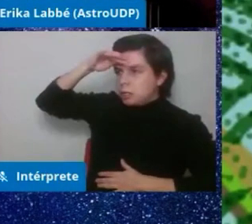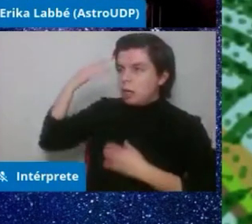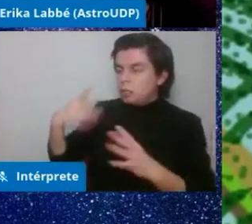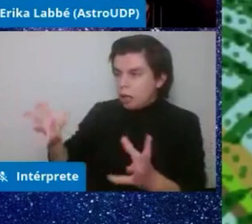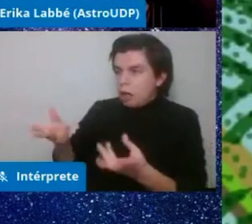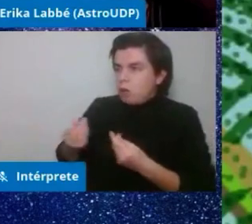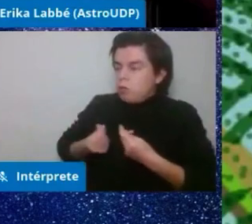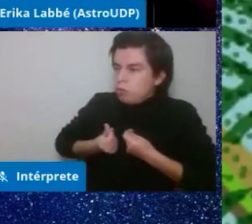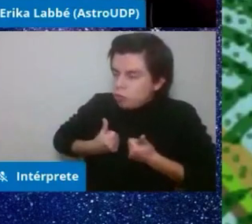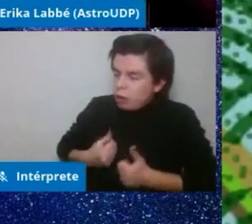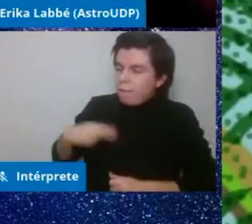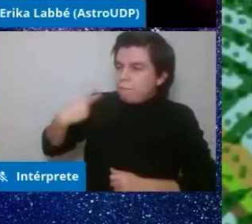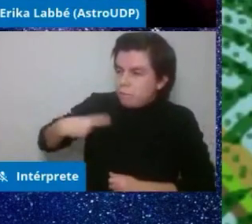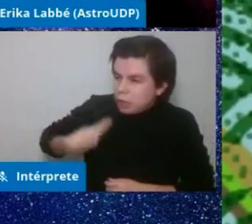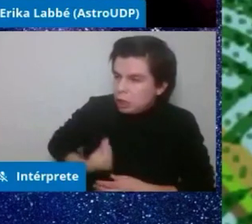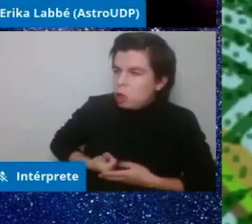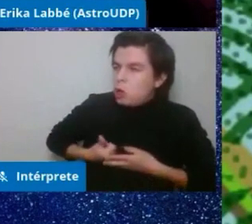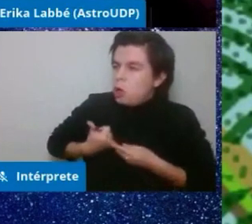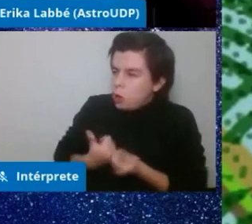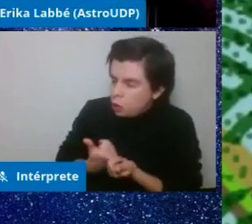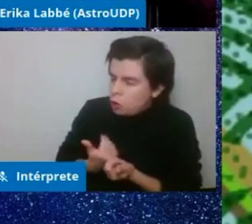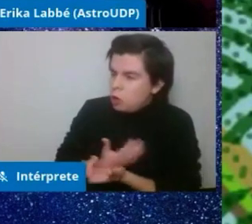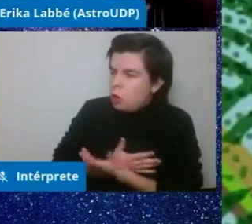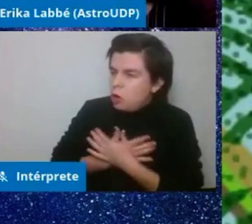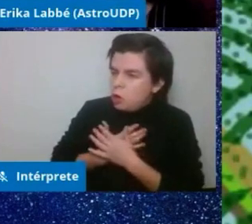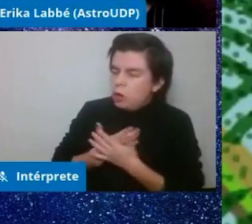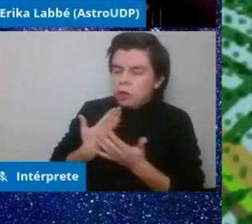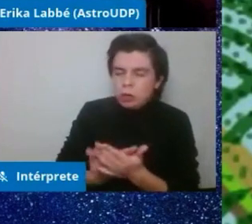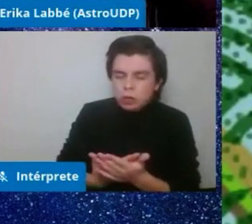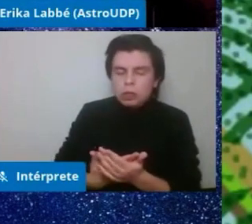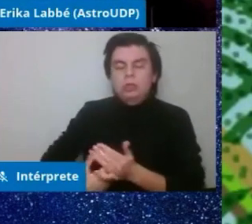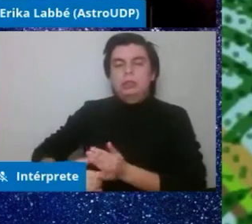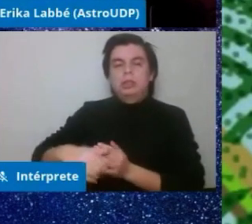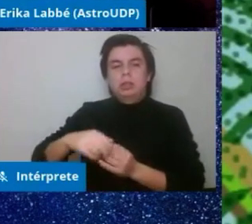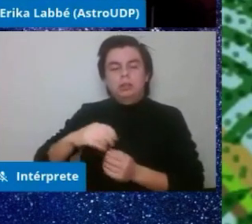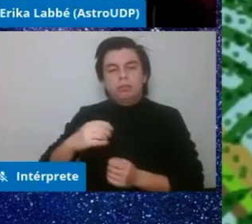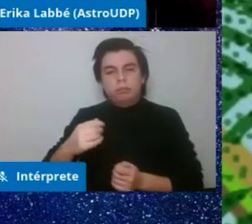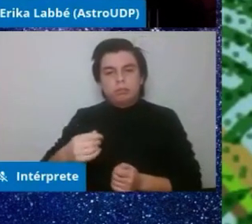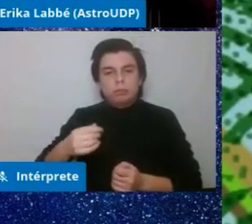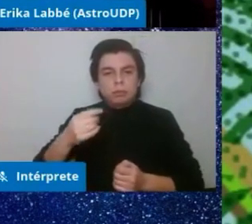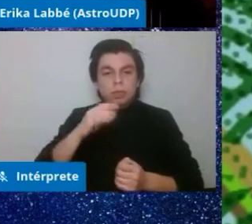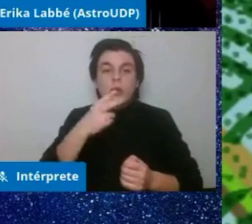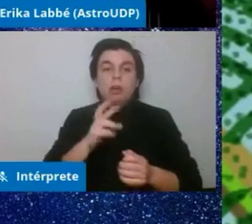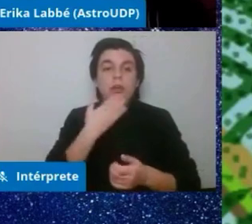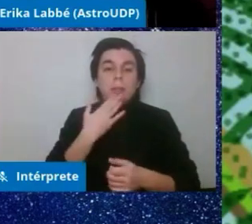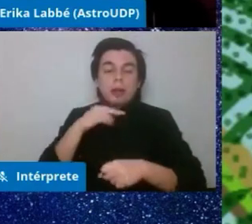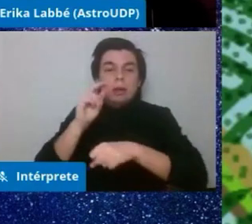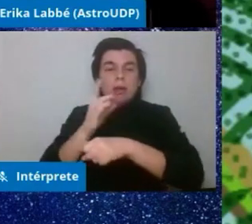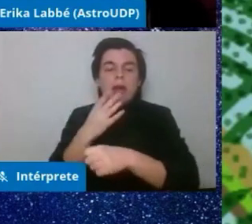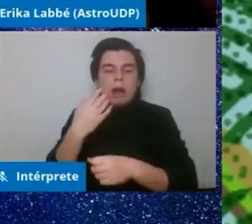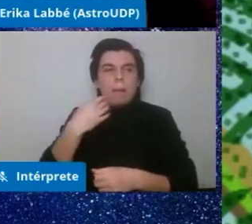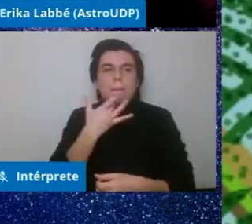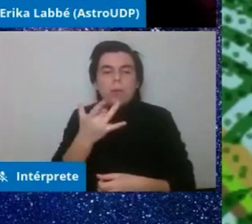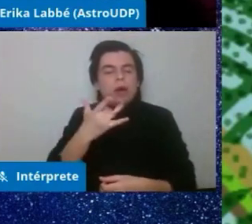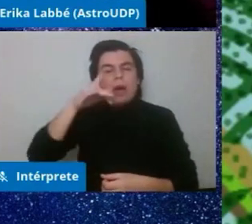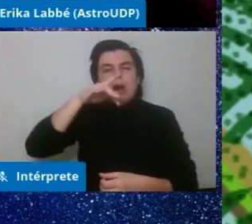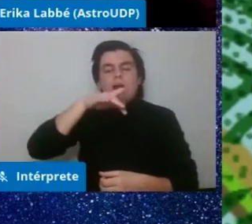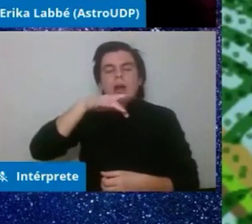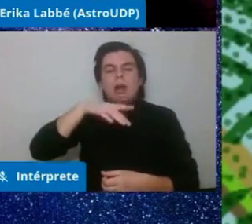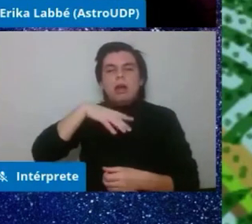algo distinto, usan otros sentidos. Entonces también los profesores están muy interesados y la imagen que les voy a mostrar ahora, que la tengo